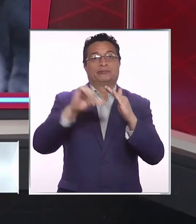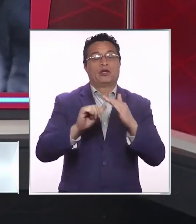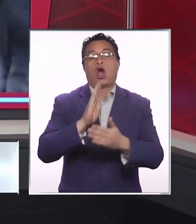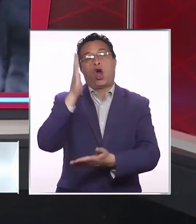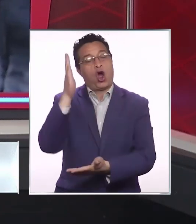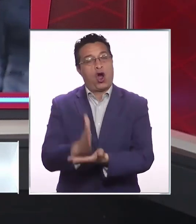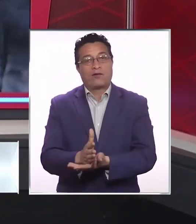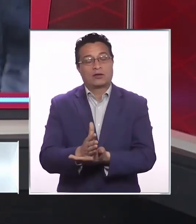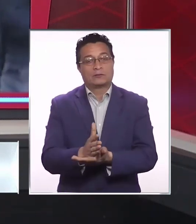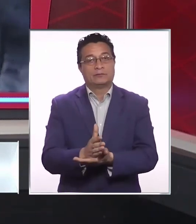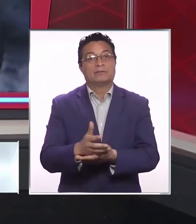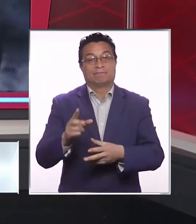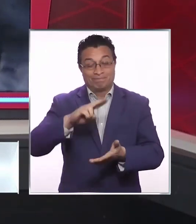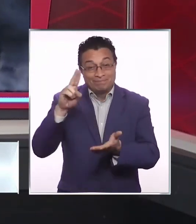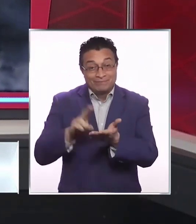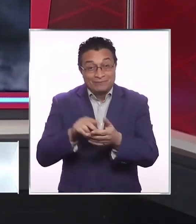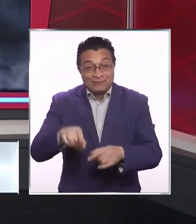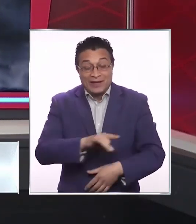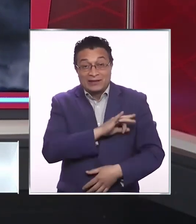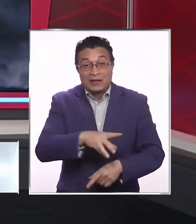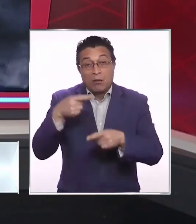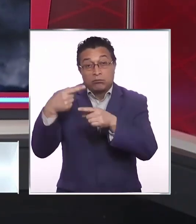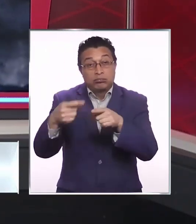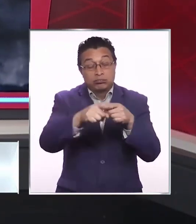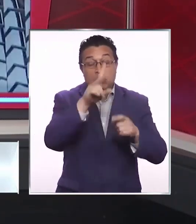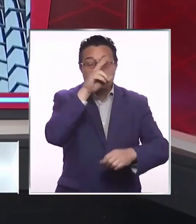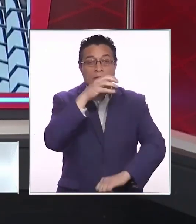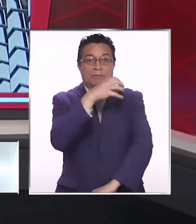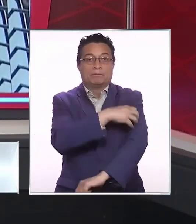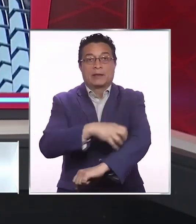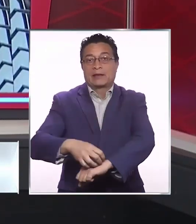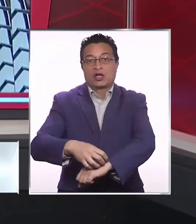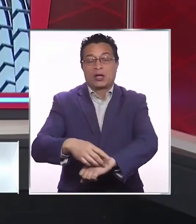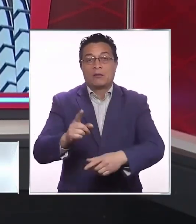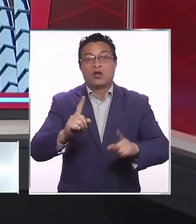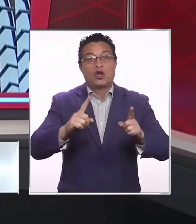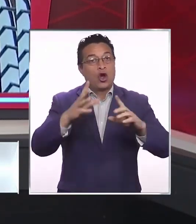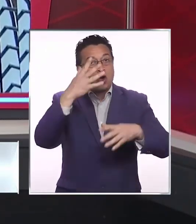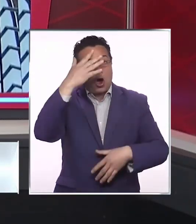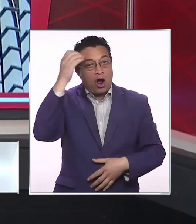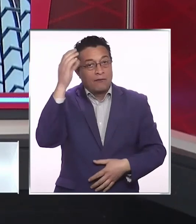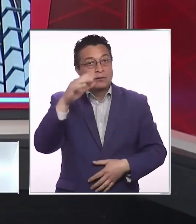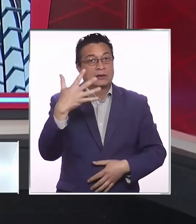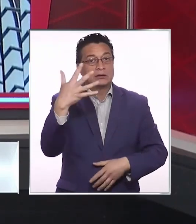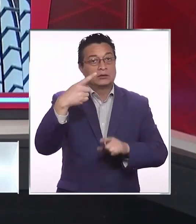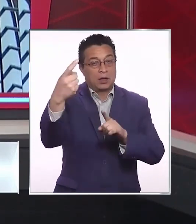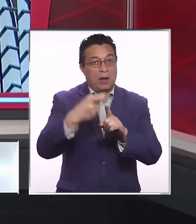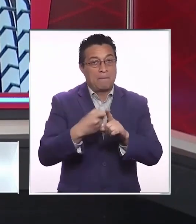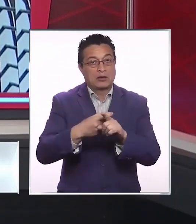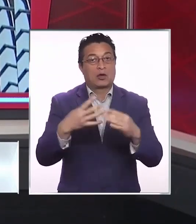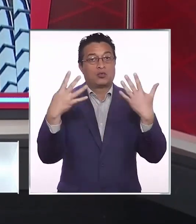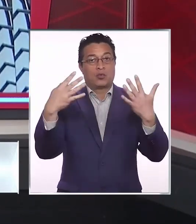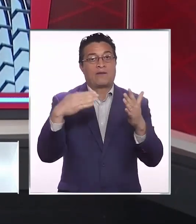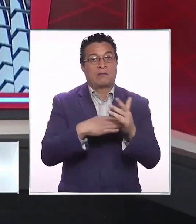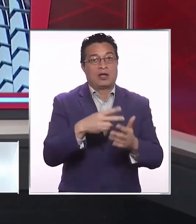cuarentena obligatoria. La realidad de Chile es tan diversa como las regiones, pero no hay que olvidar que en estos